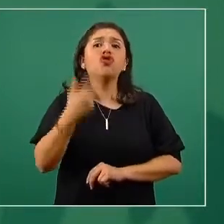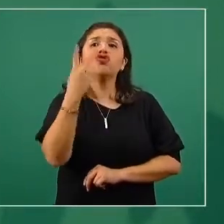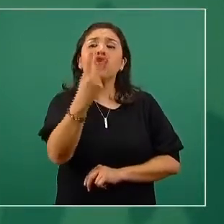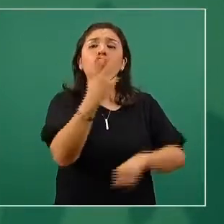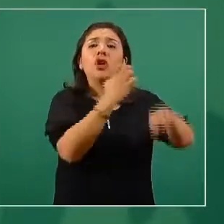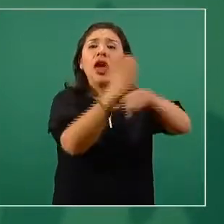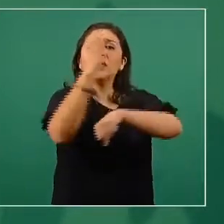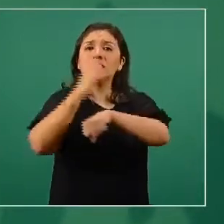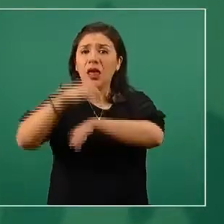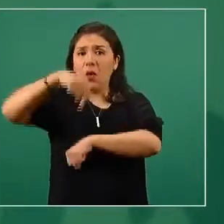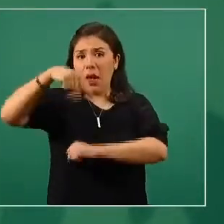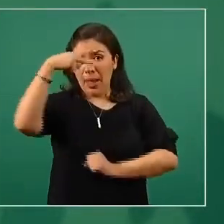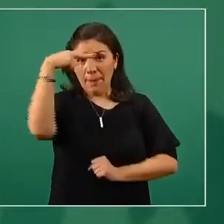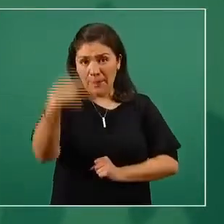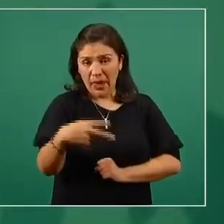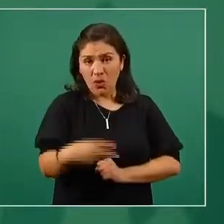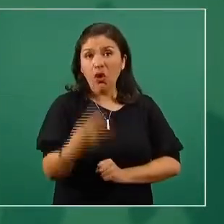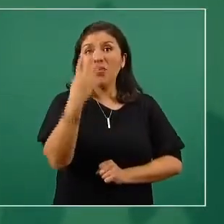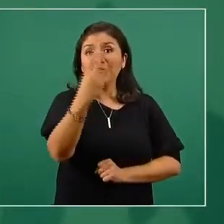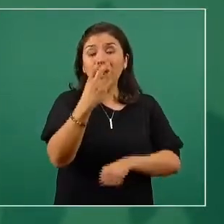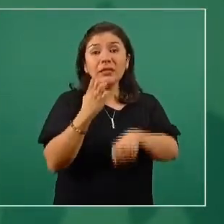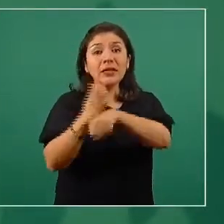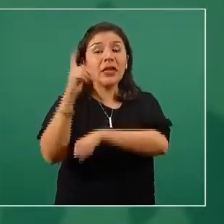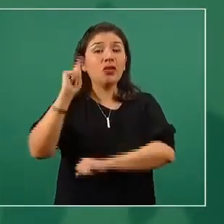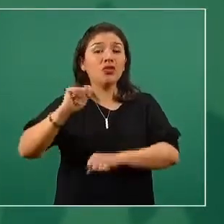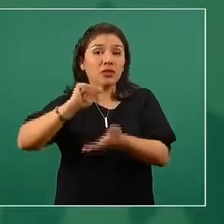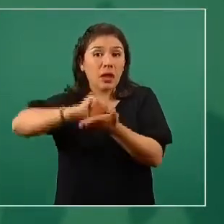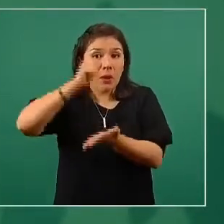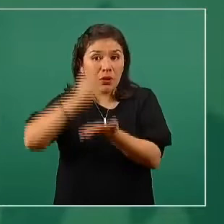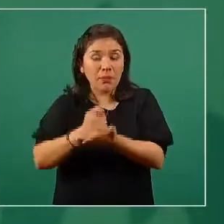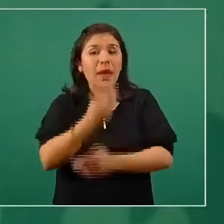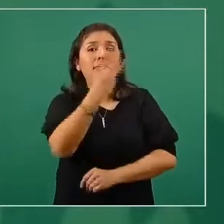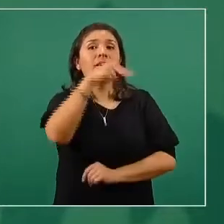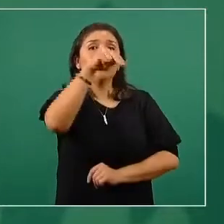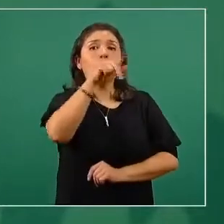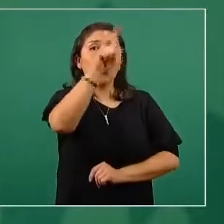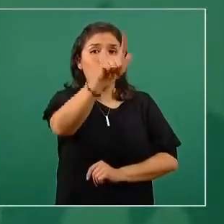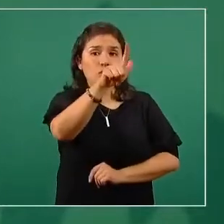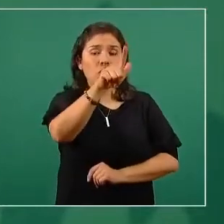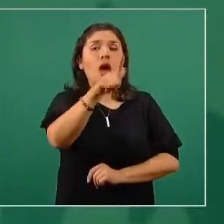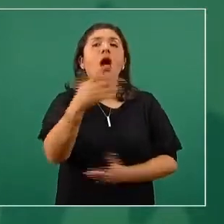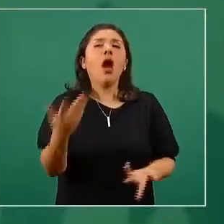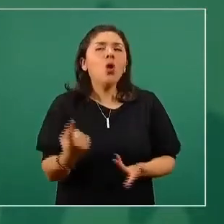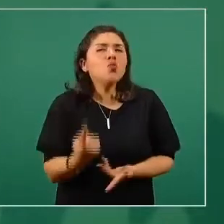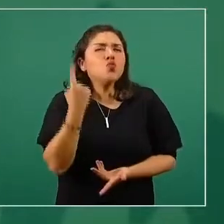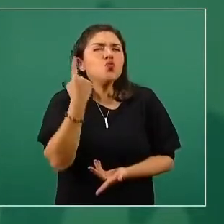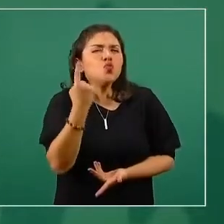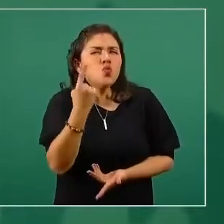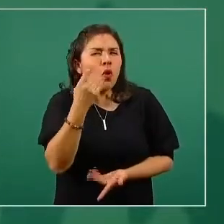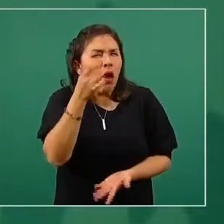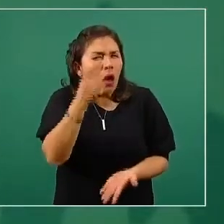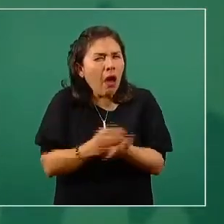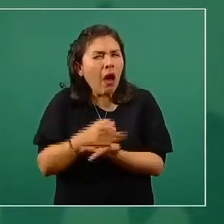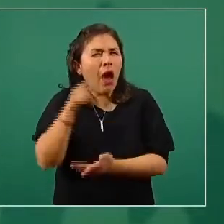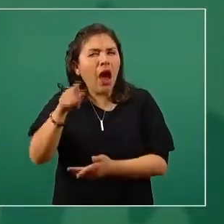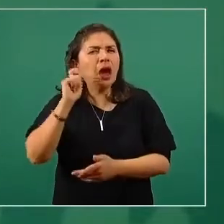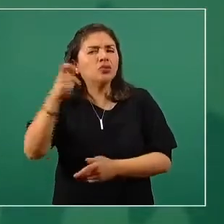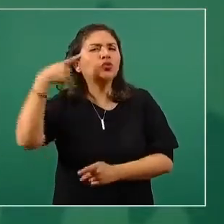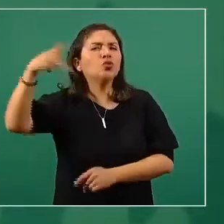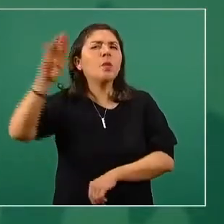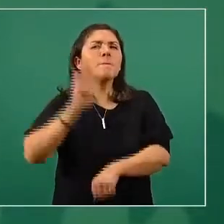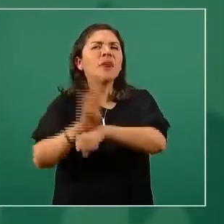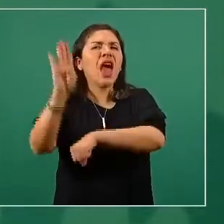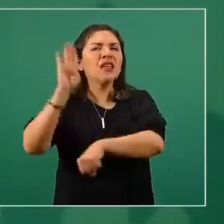entidades federativas, 3 en el estado de Tamaulipas, 3 en Nuevo León. Tenemos un caso identificado de la variante de